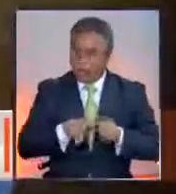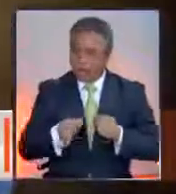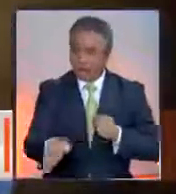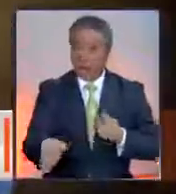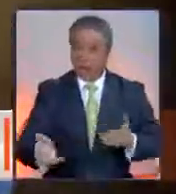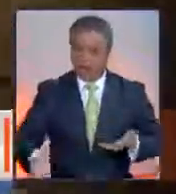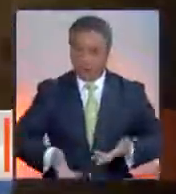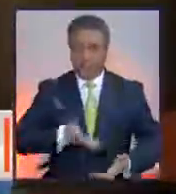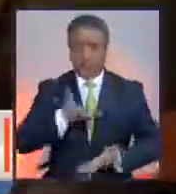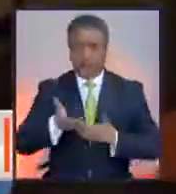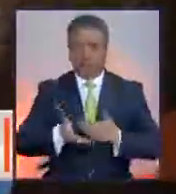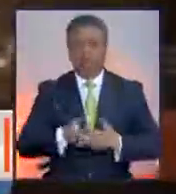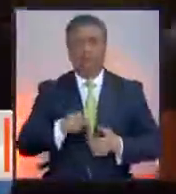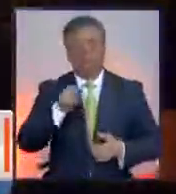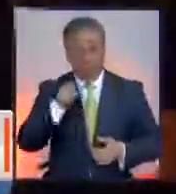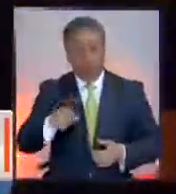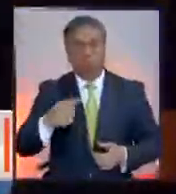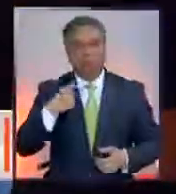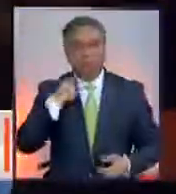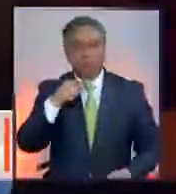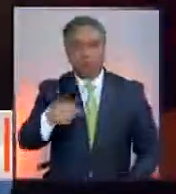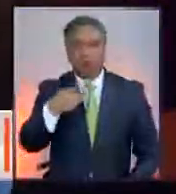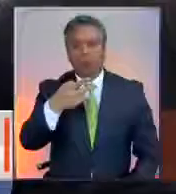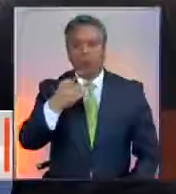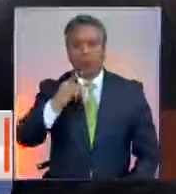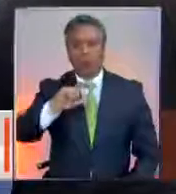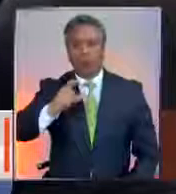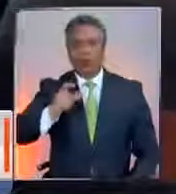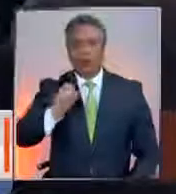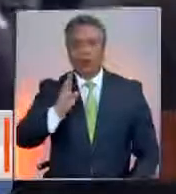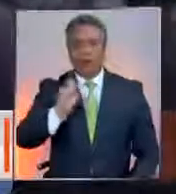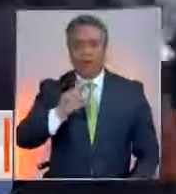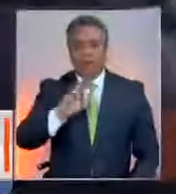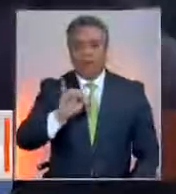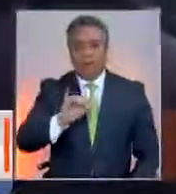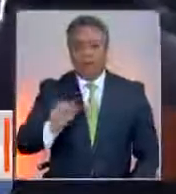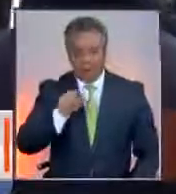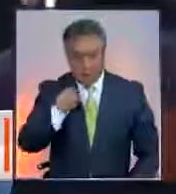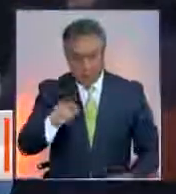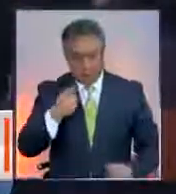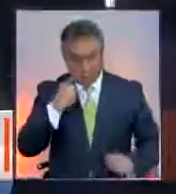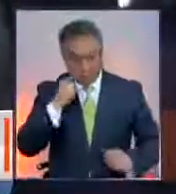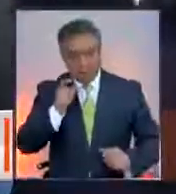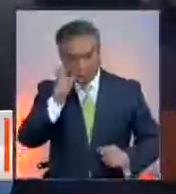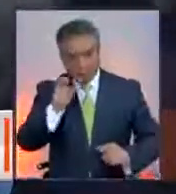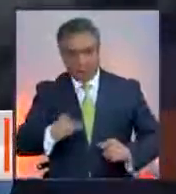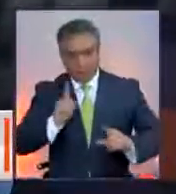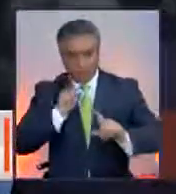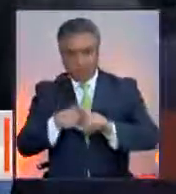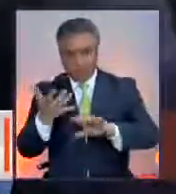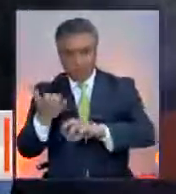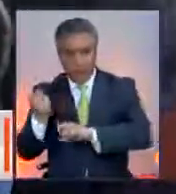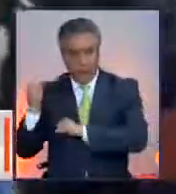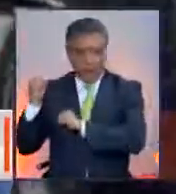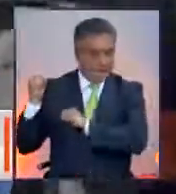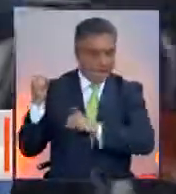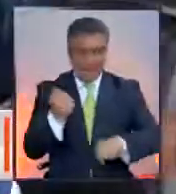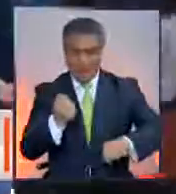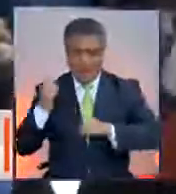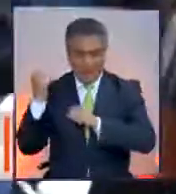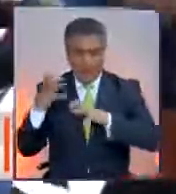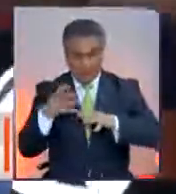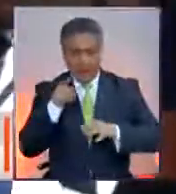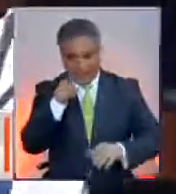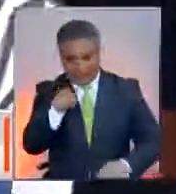Así ocurrió, por ejemplo, con Hugo Barraza, que de acuerdo al análisis policial sería el sujeto que aparece golpeando cortinas con un combo.